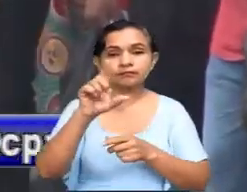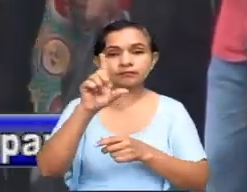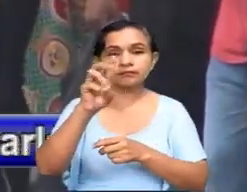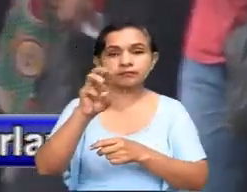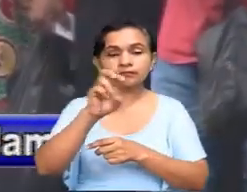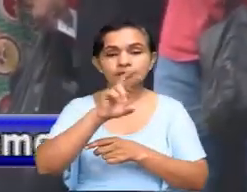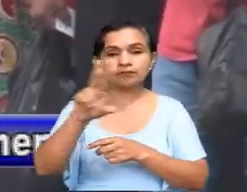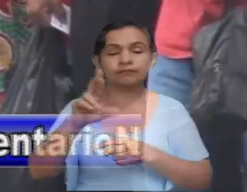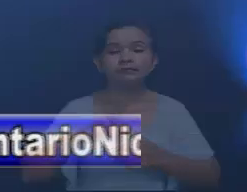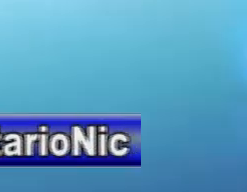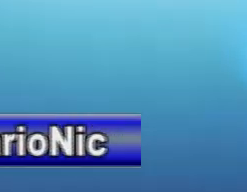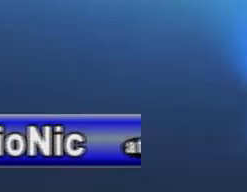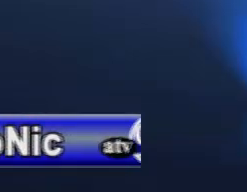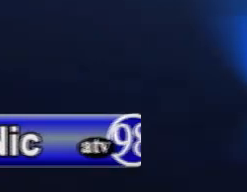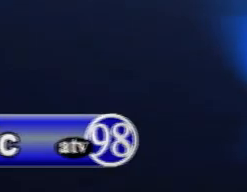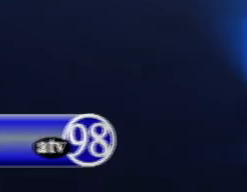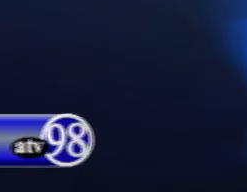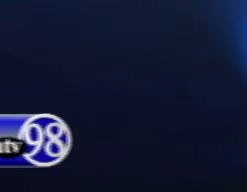Marcia.